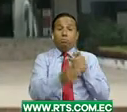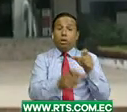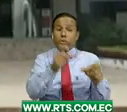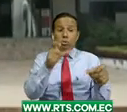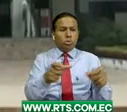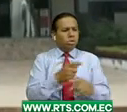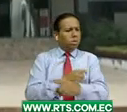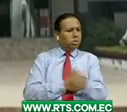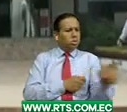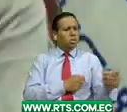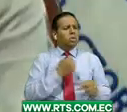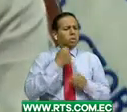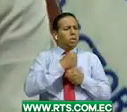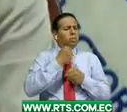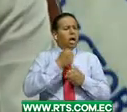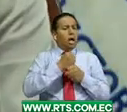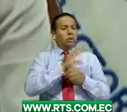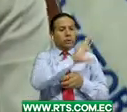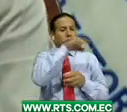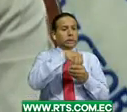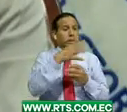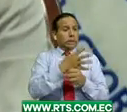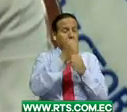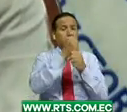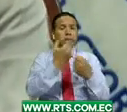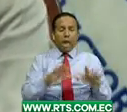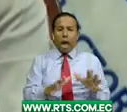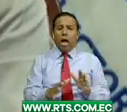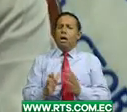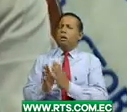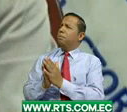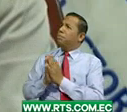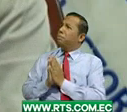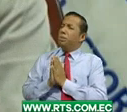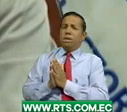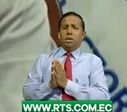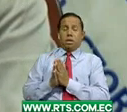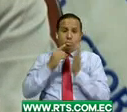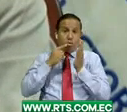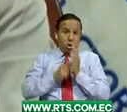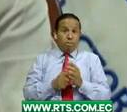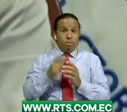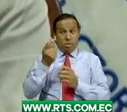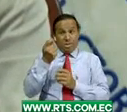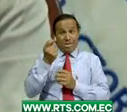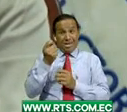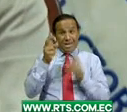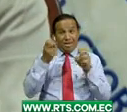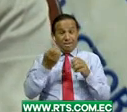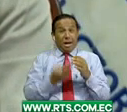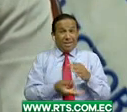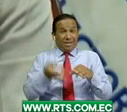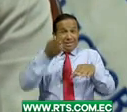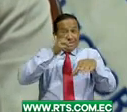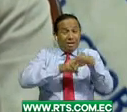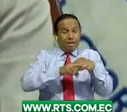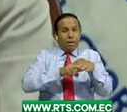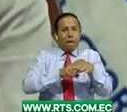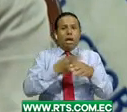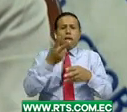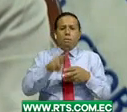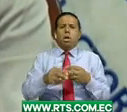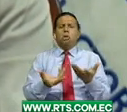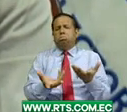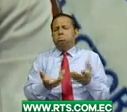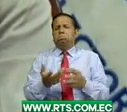más de $500,000. Lo que le pedimos es que los valores de horas extras y de remuneraciones que están de más